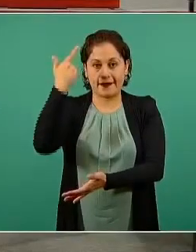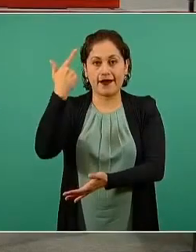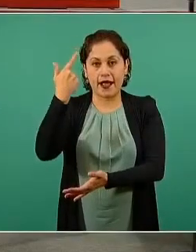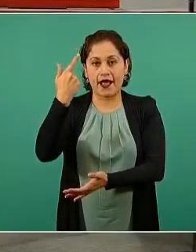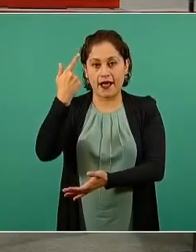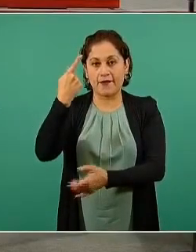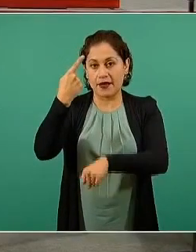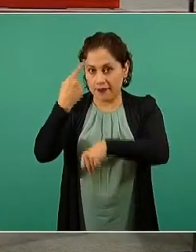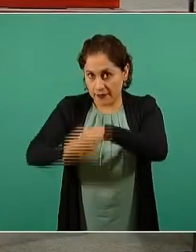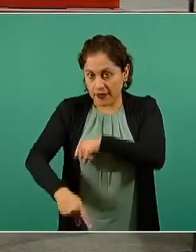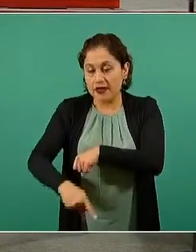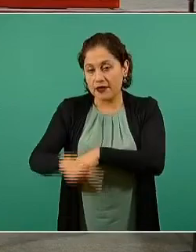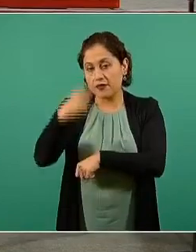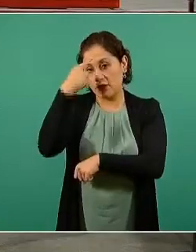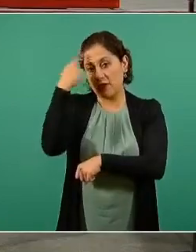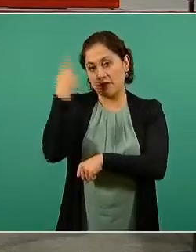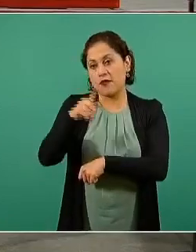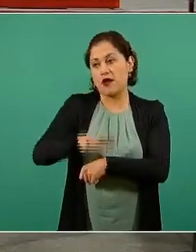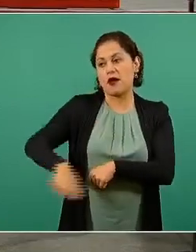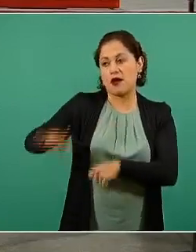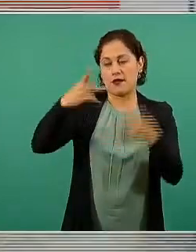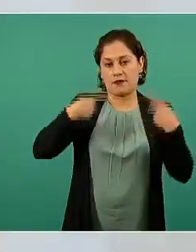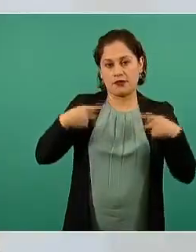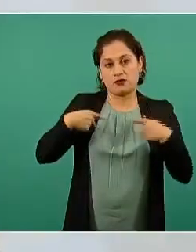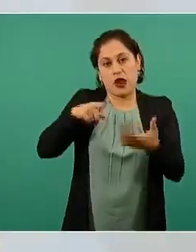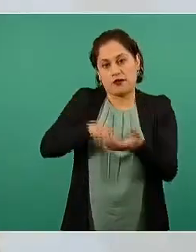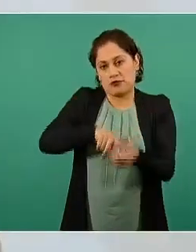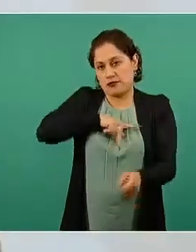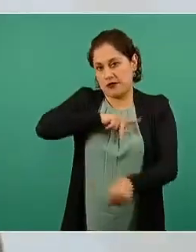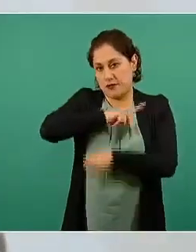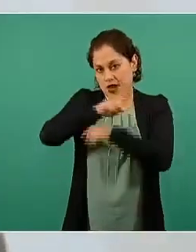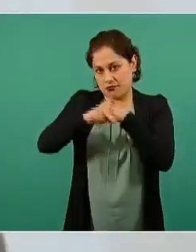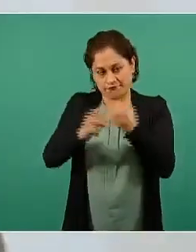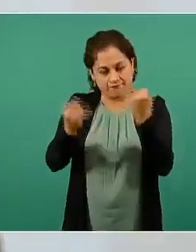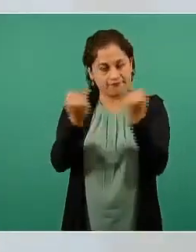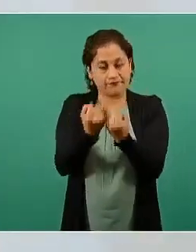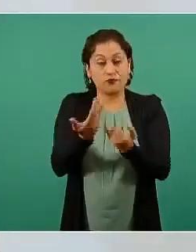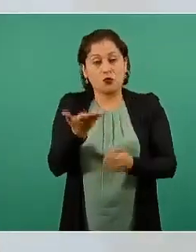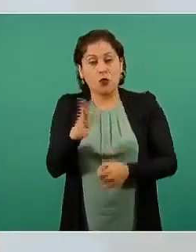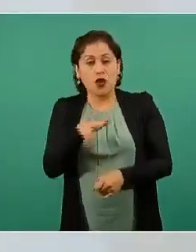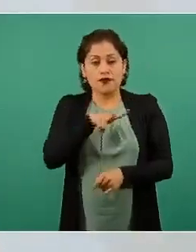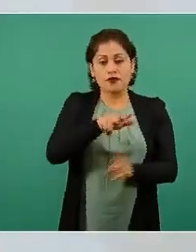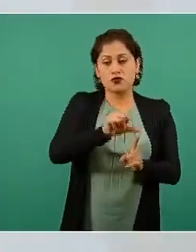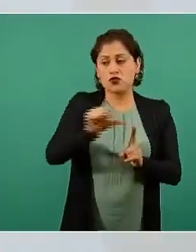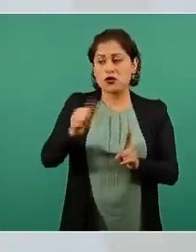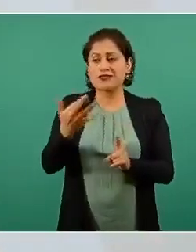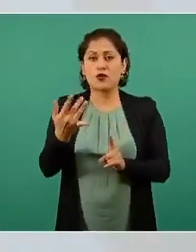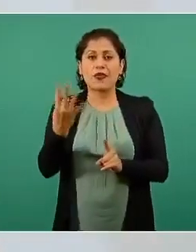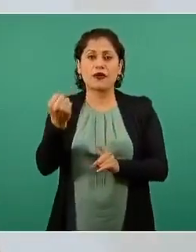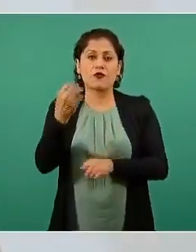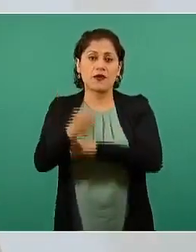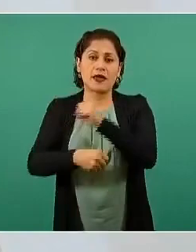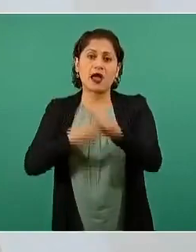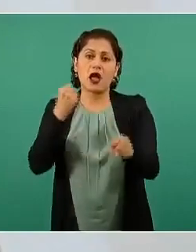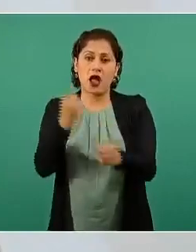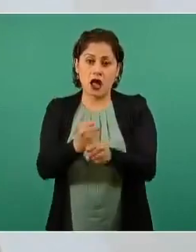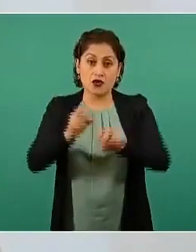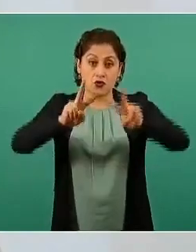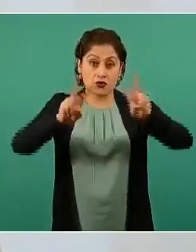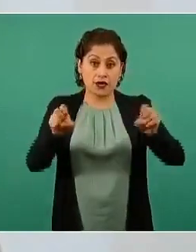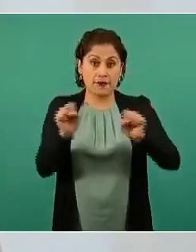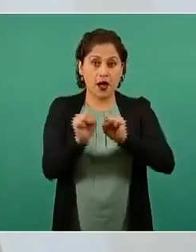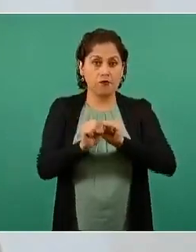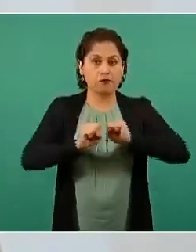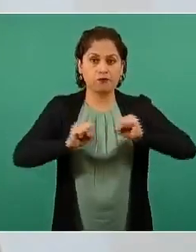el riesgo significativamente en las personas. Dentro de las personas entre 18 y 59 años, la obesidad ha sido uno de los